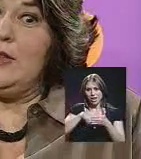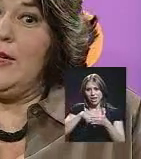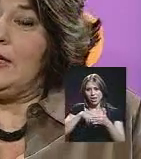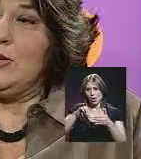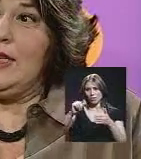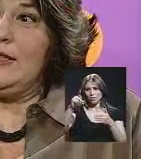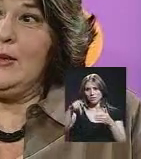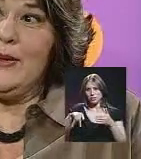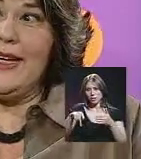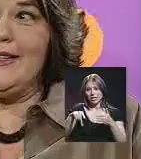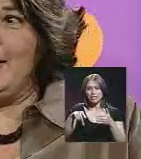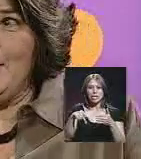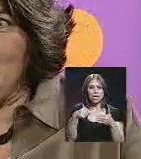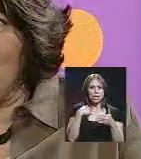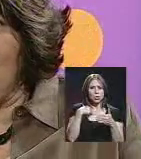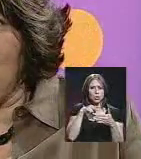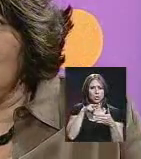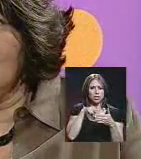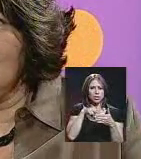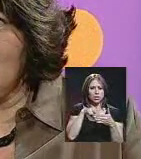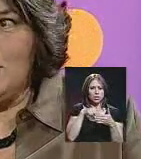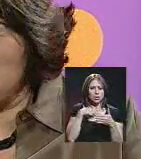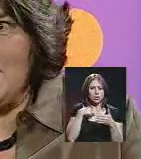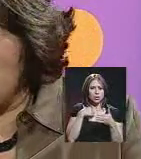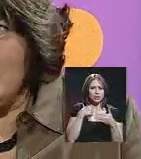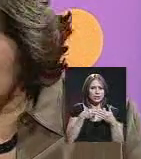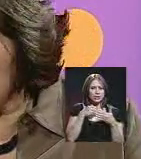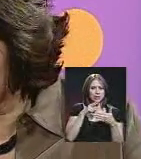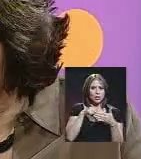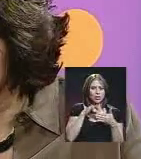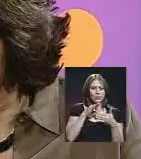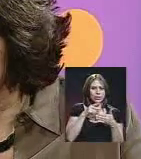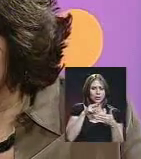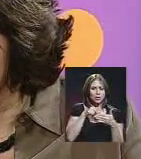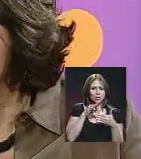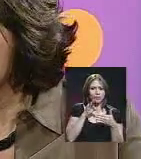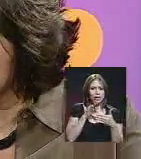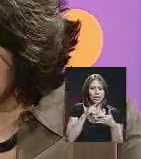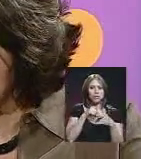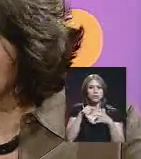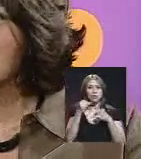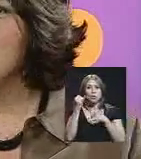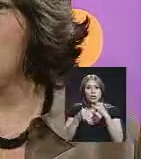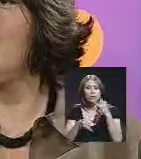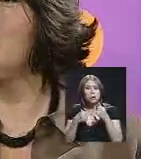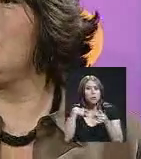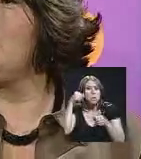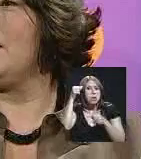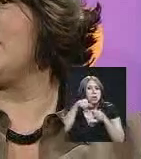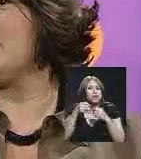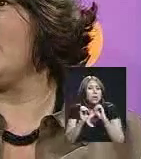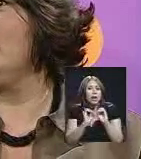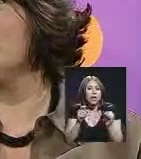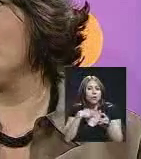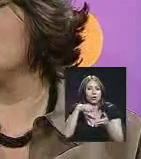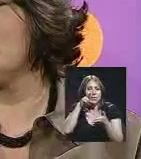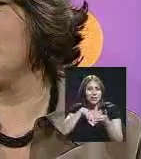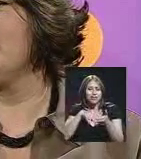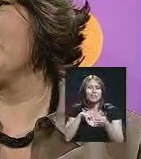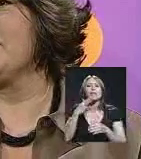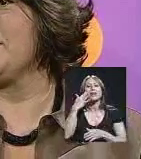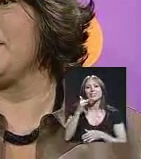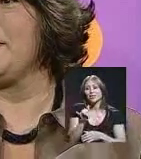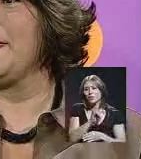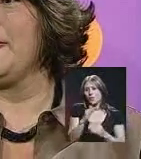estoy leyendo bien, y termino de leer y yo no me acuerdo qué leí. Es algo similar lo que le puede pasar a un